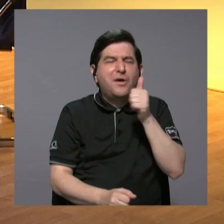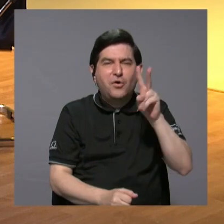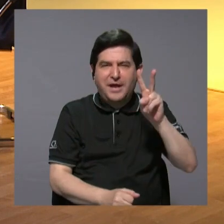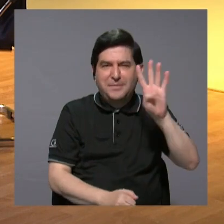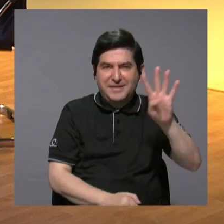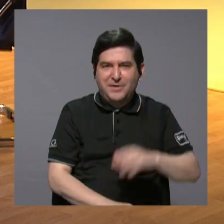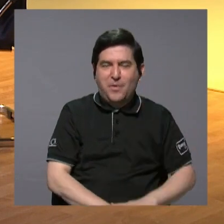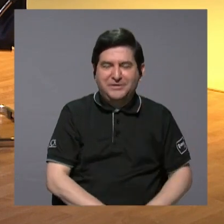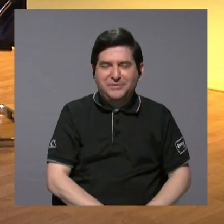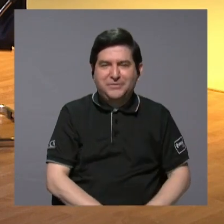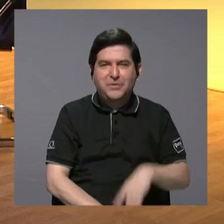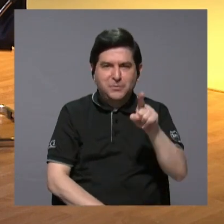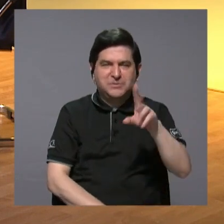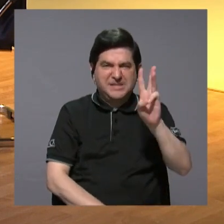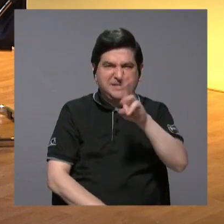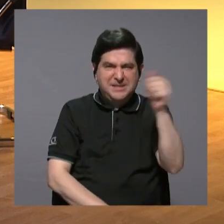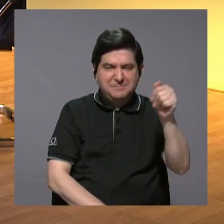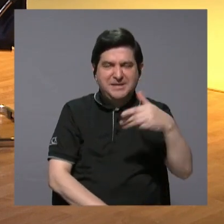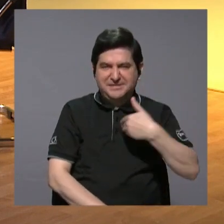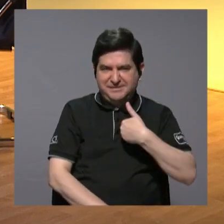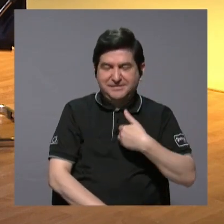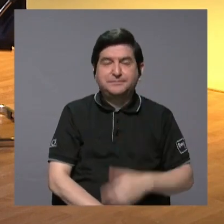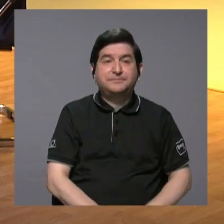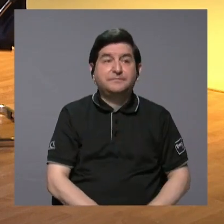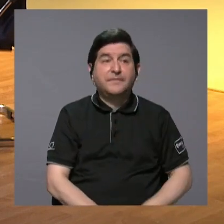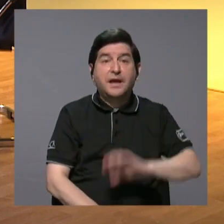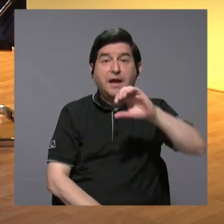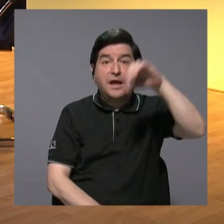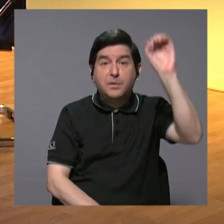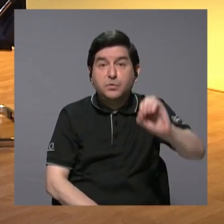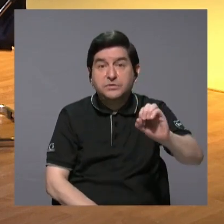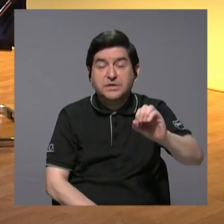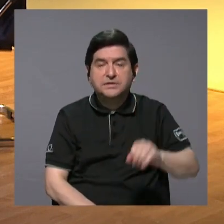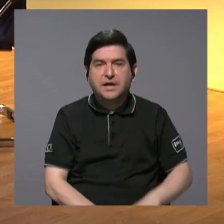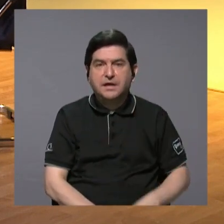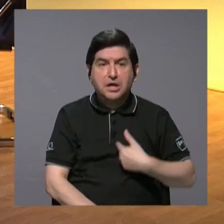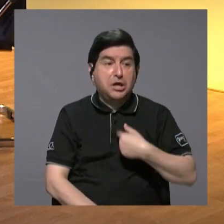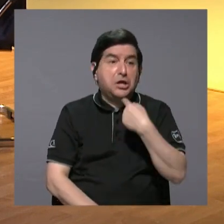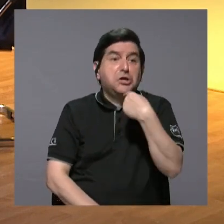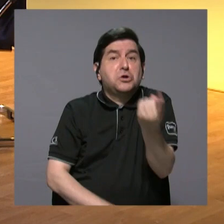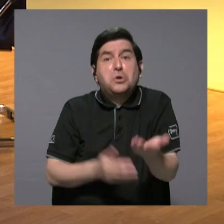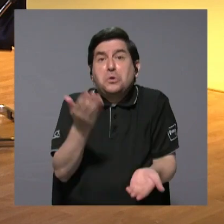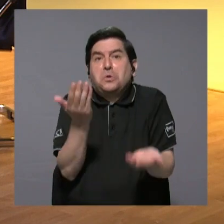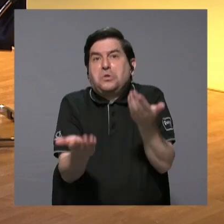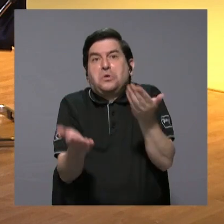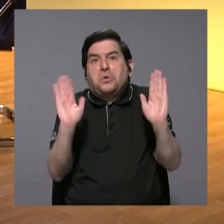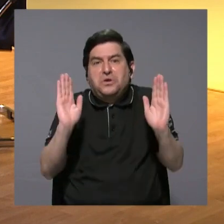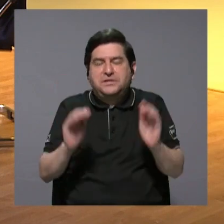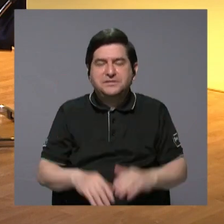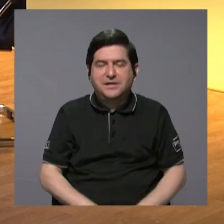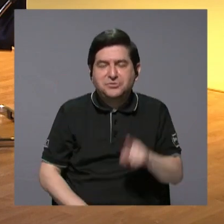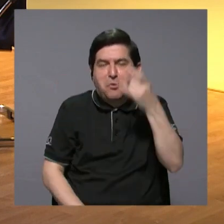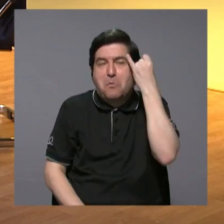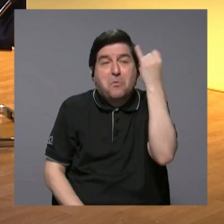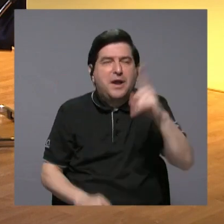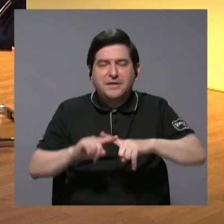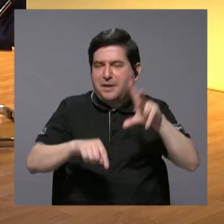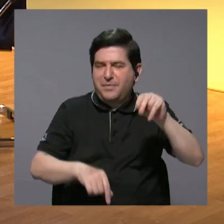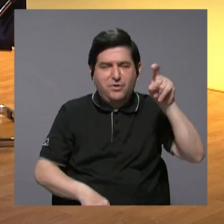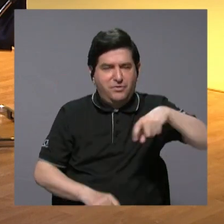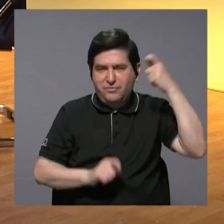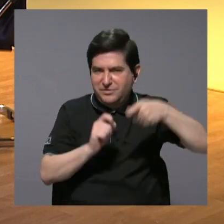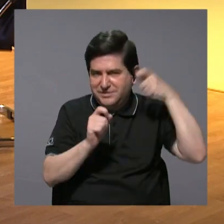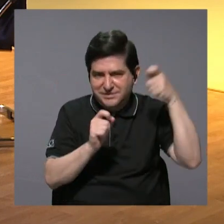corto plazo. Que usted lo tomó hace 6 meses. Tal vez la tasa, y aquí nada más se la digo así por referencia, pero no necesariamente es